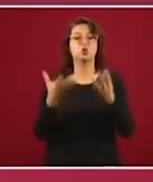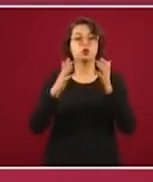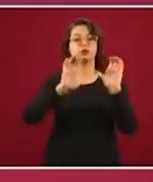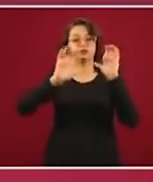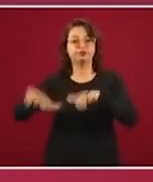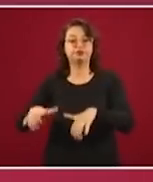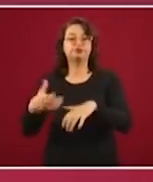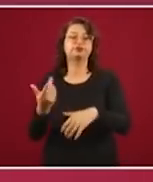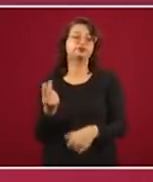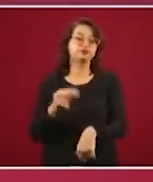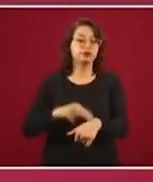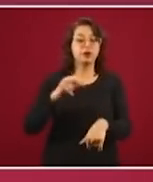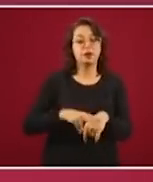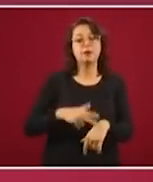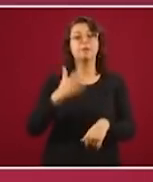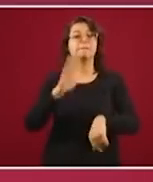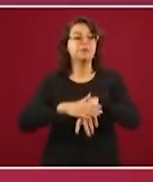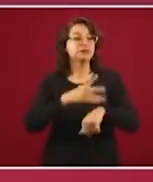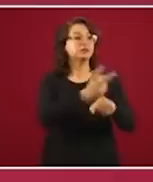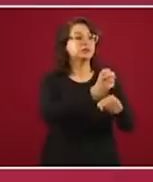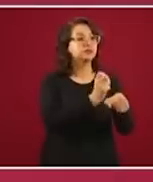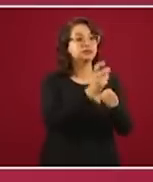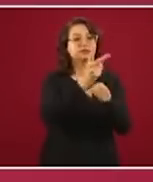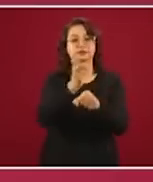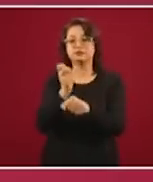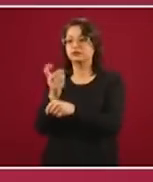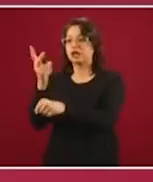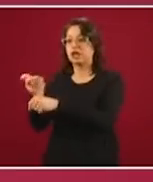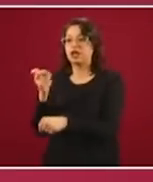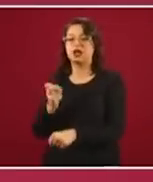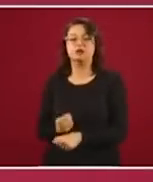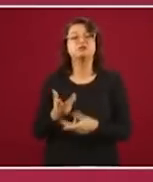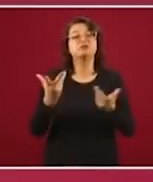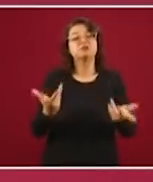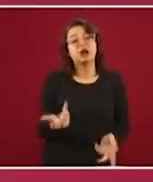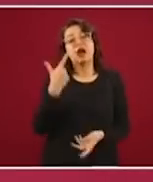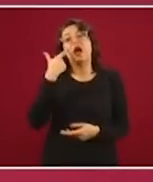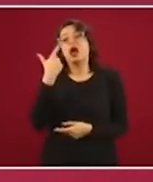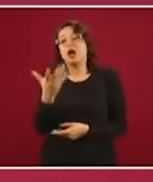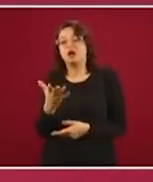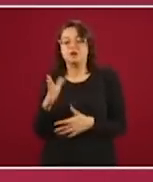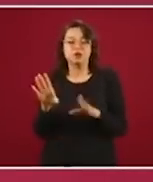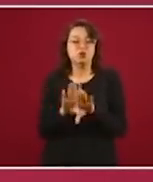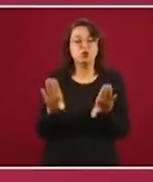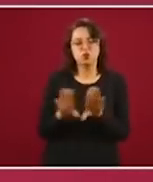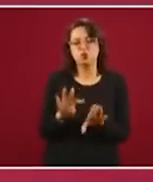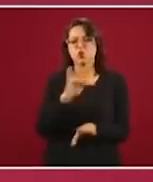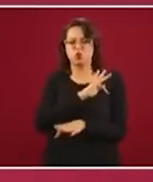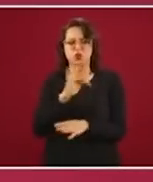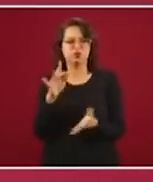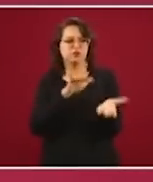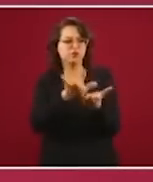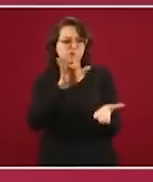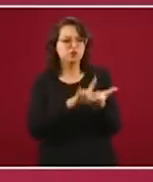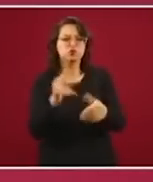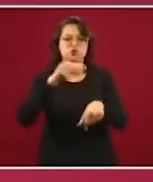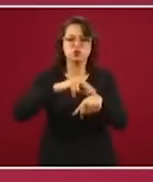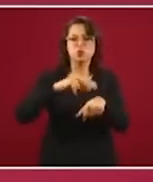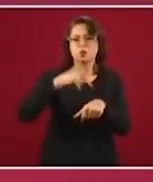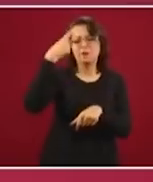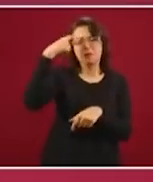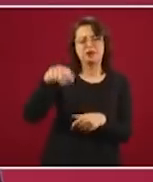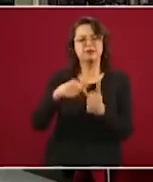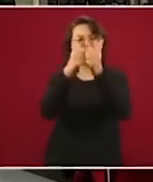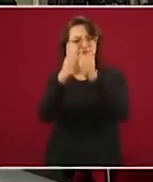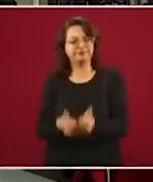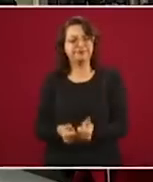la convocatoria, ver cuáles incentivos tenemos para arraigar a los médicos en la institución.